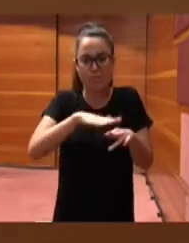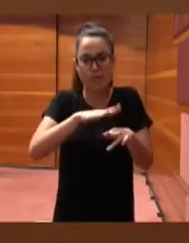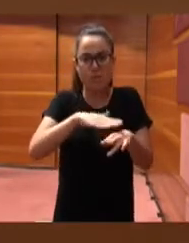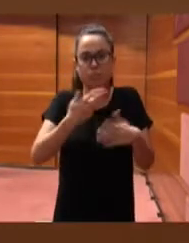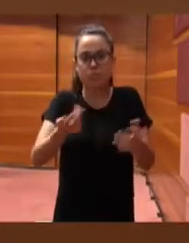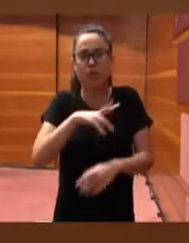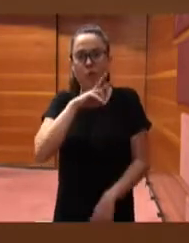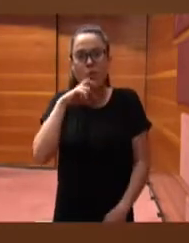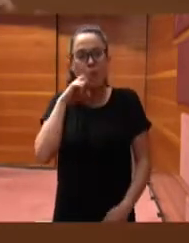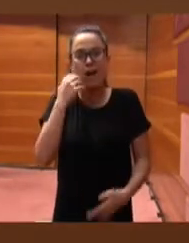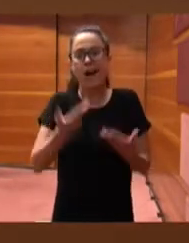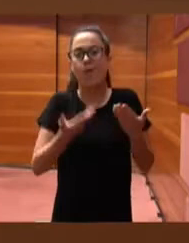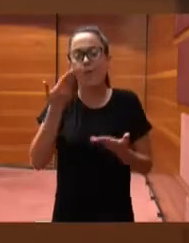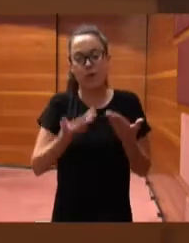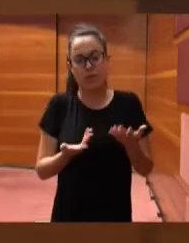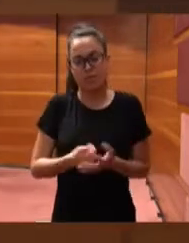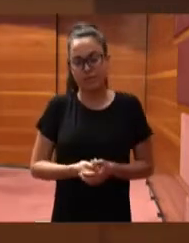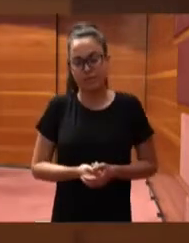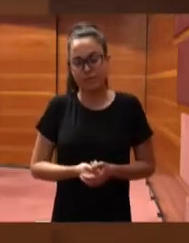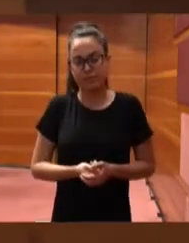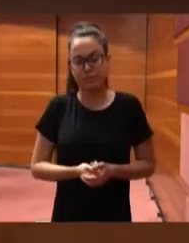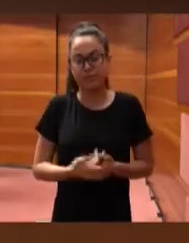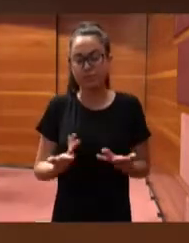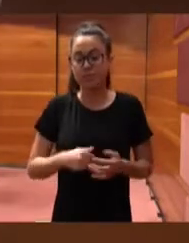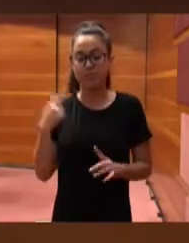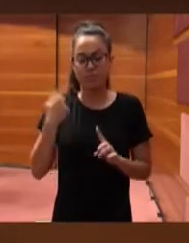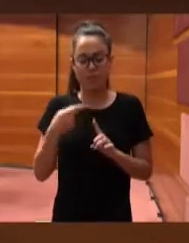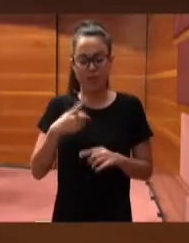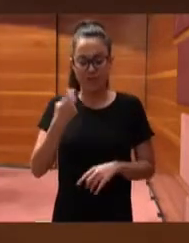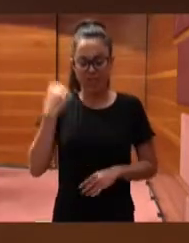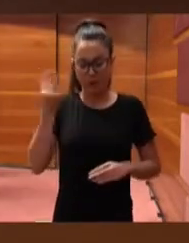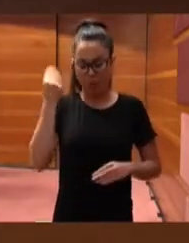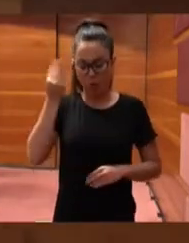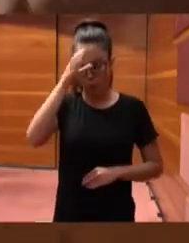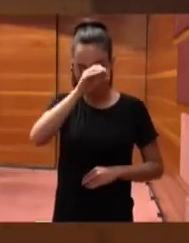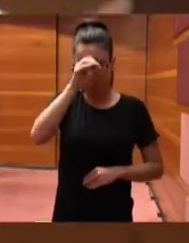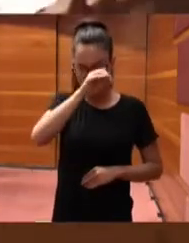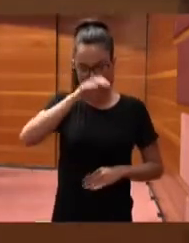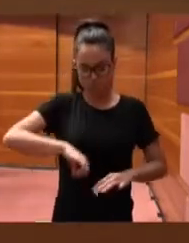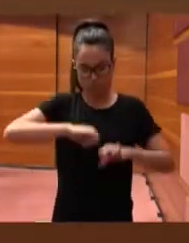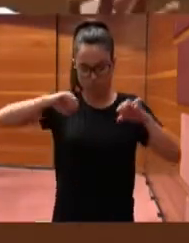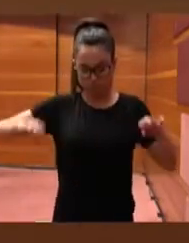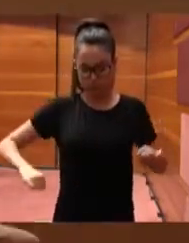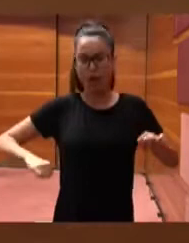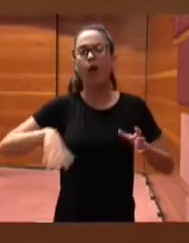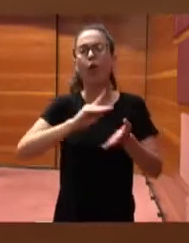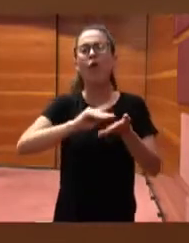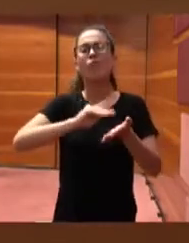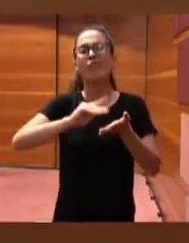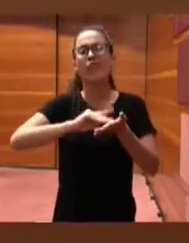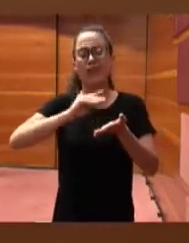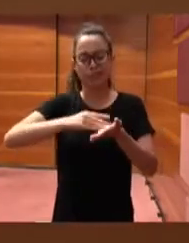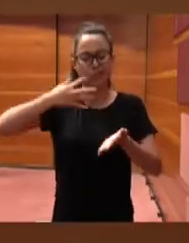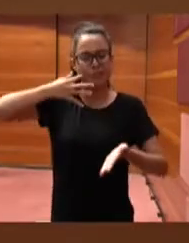se forme juicio de valor. Para esto vale la transparencia, ¿no? Para que la gente tenga una opinión formada y anclada en datos verificables,